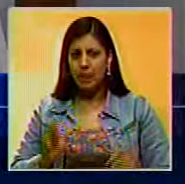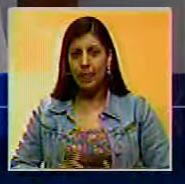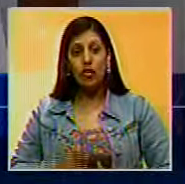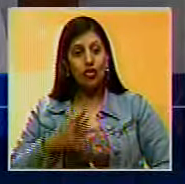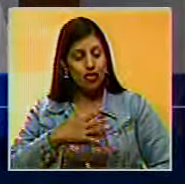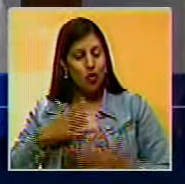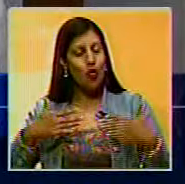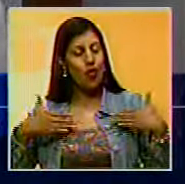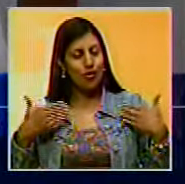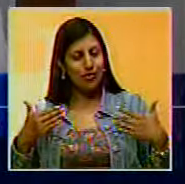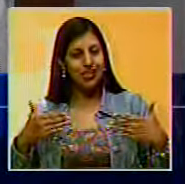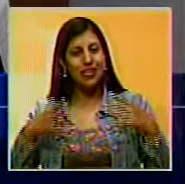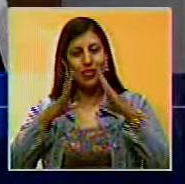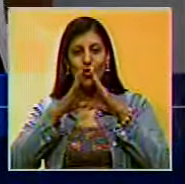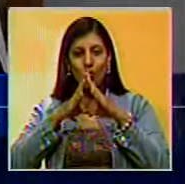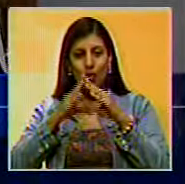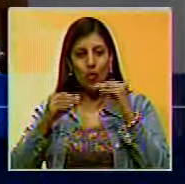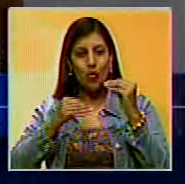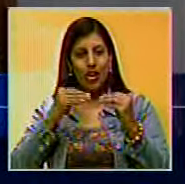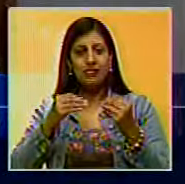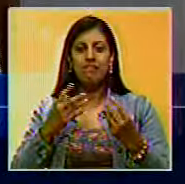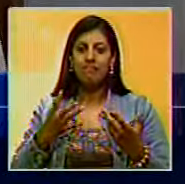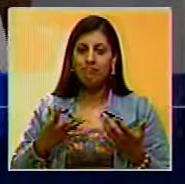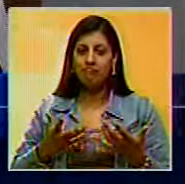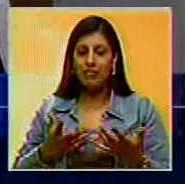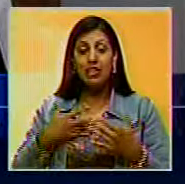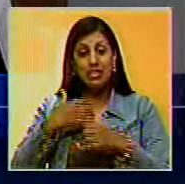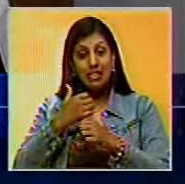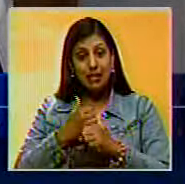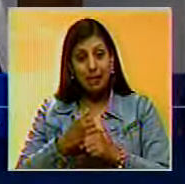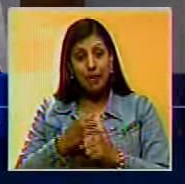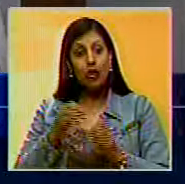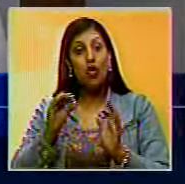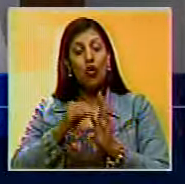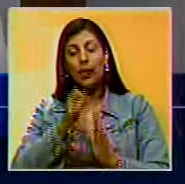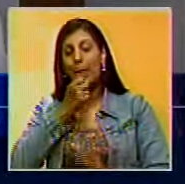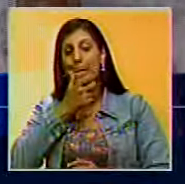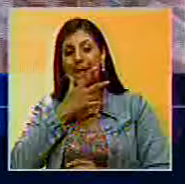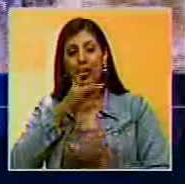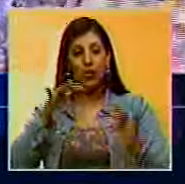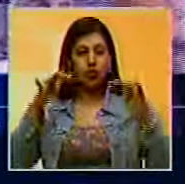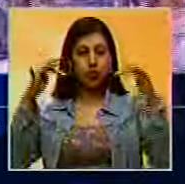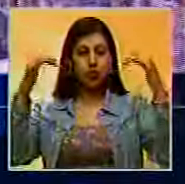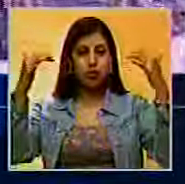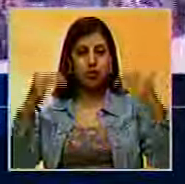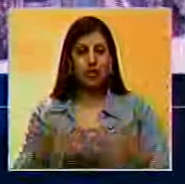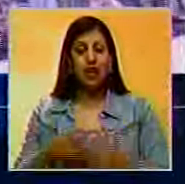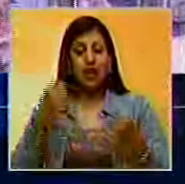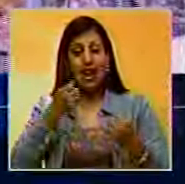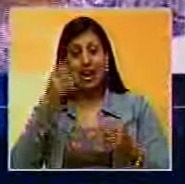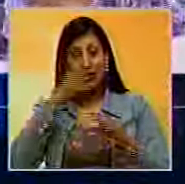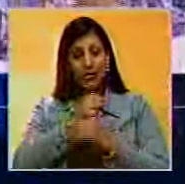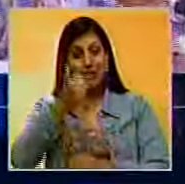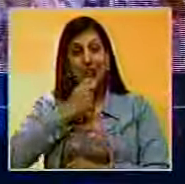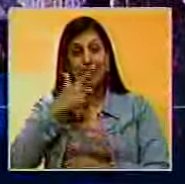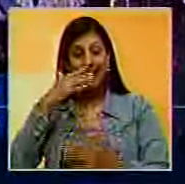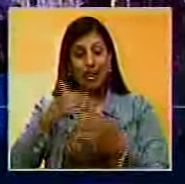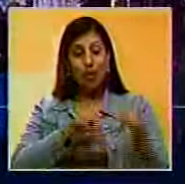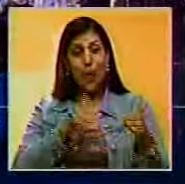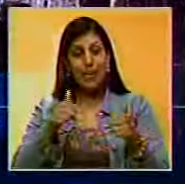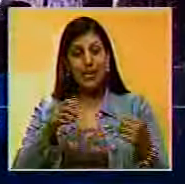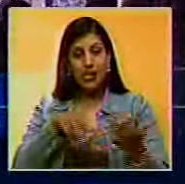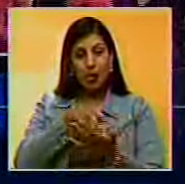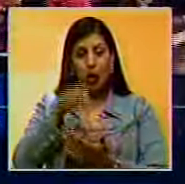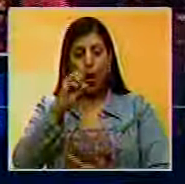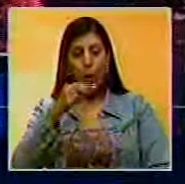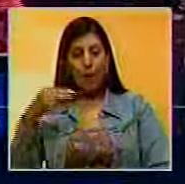Yo estoy muy contento con todo lo que está pasando y espero que esto sea un bellísimo espectáculo. La noche más linda del año comenzó con el ritmo